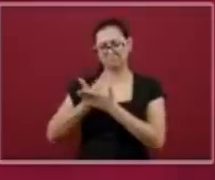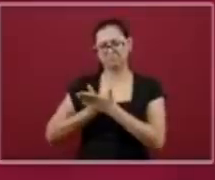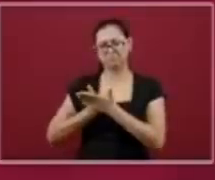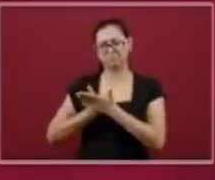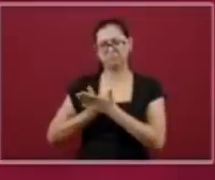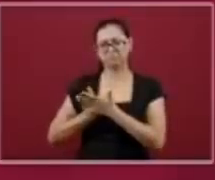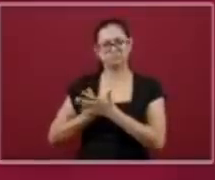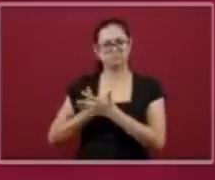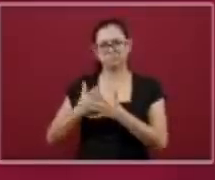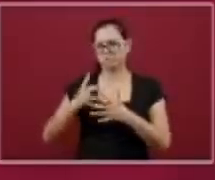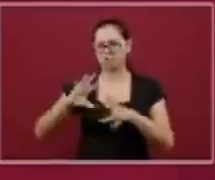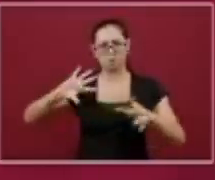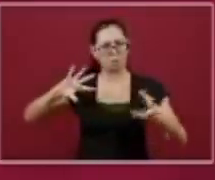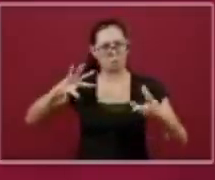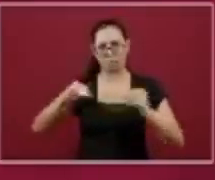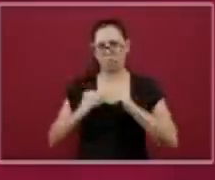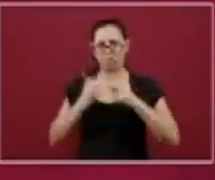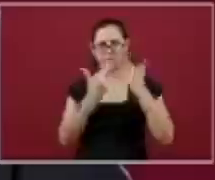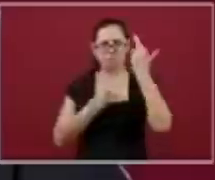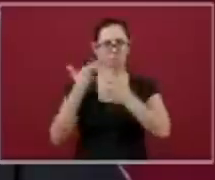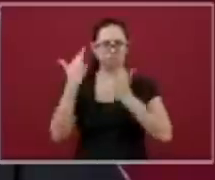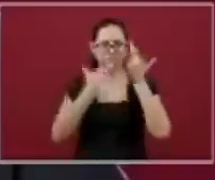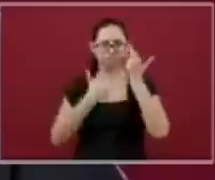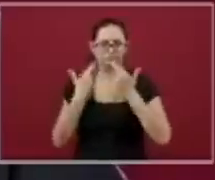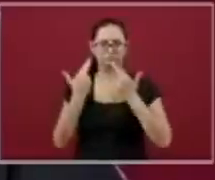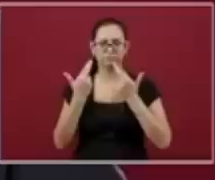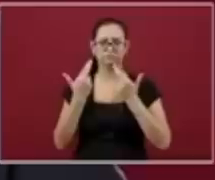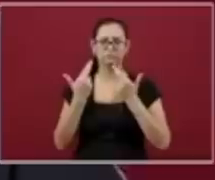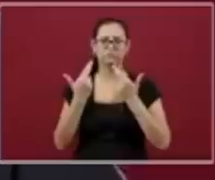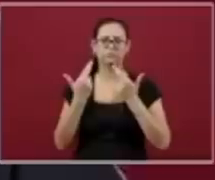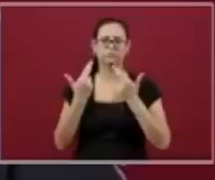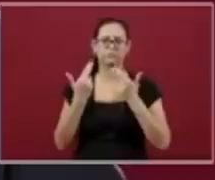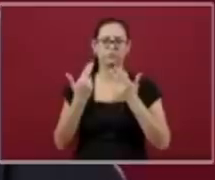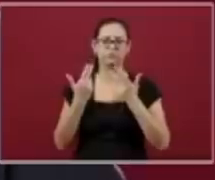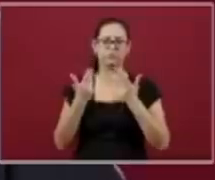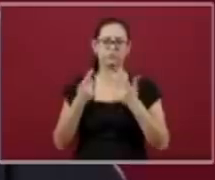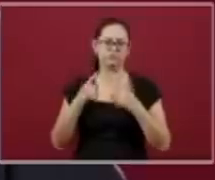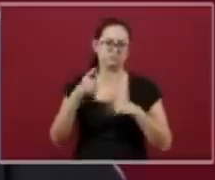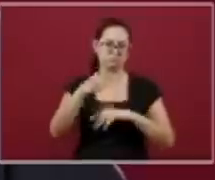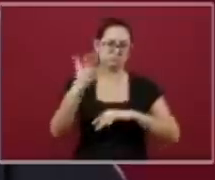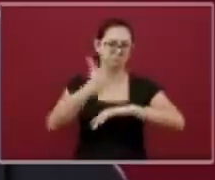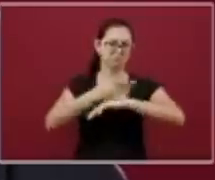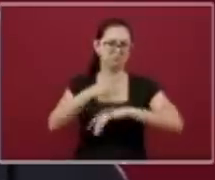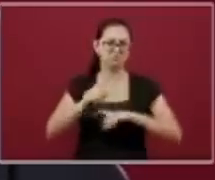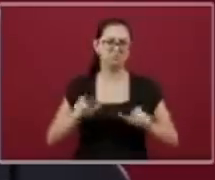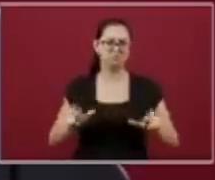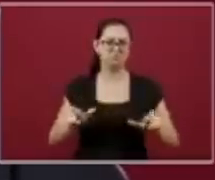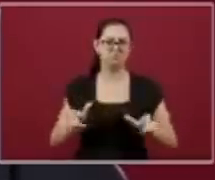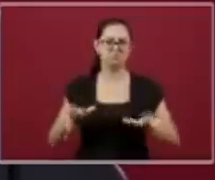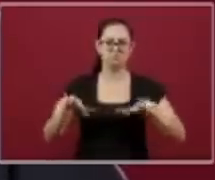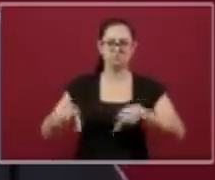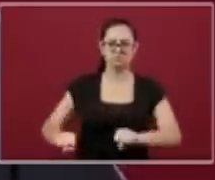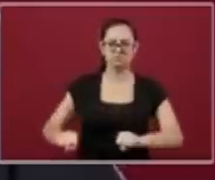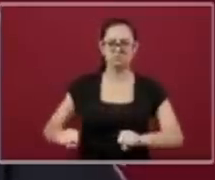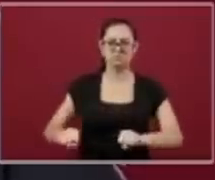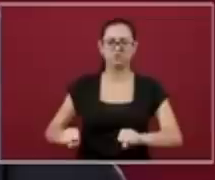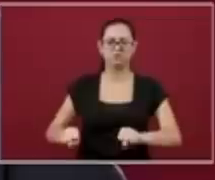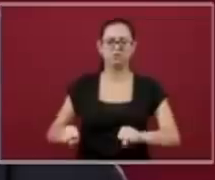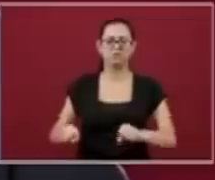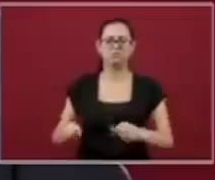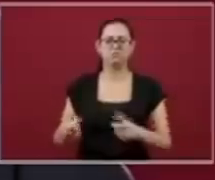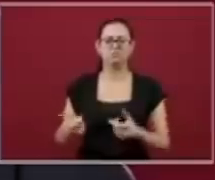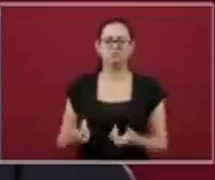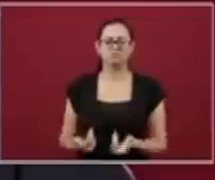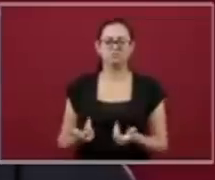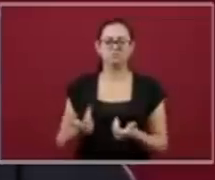todo un análisis sobre las casetas tomadas y lo que